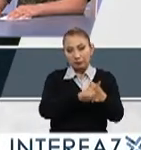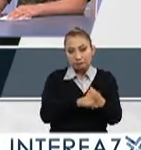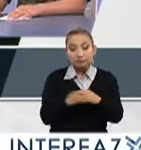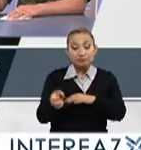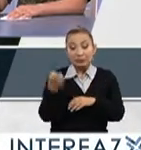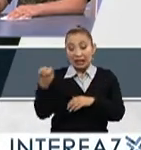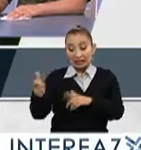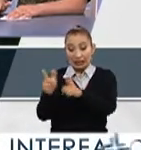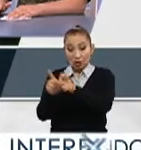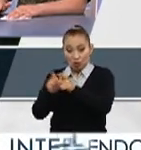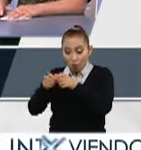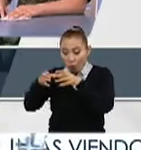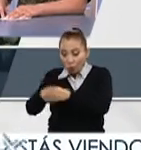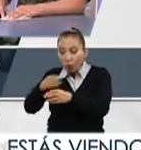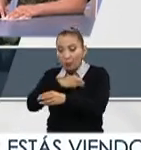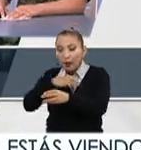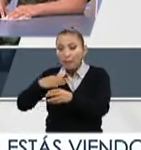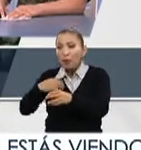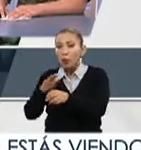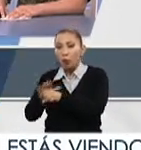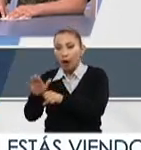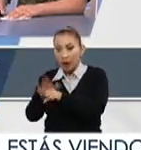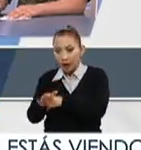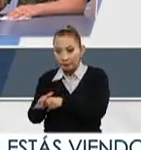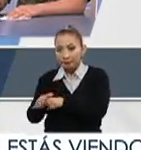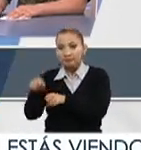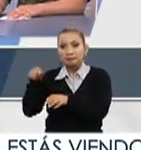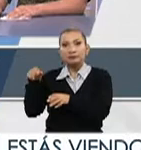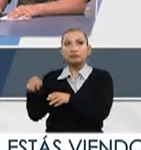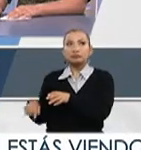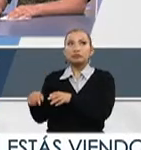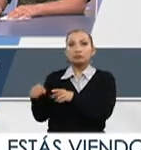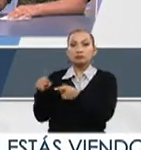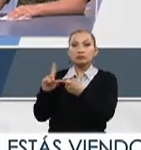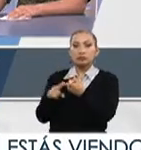Esta fuerza está integrada por